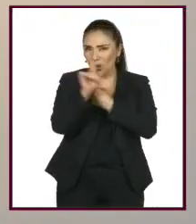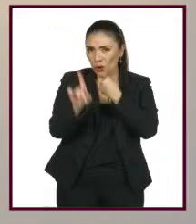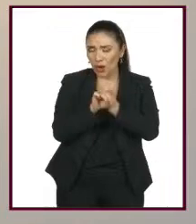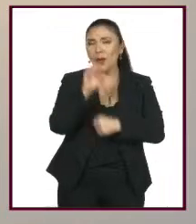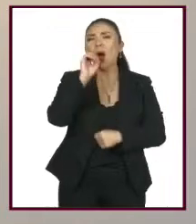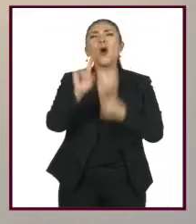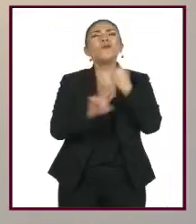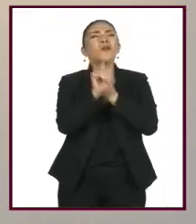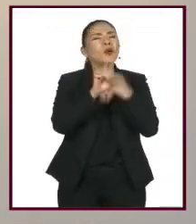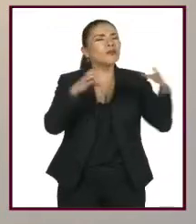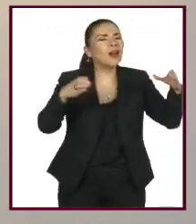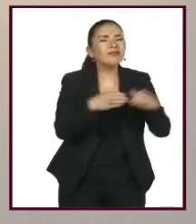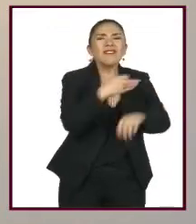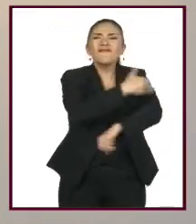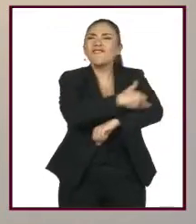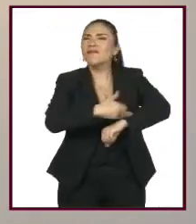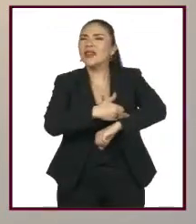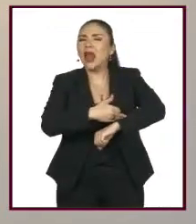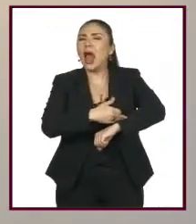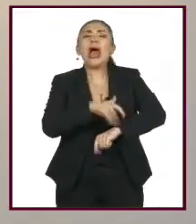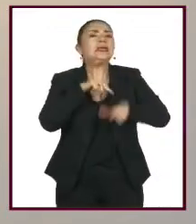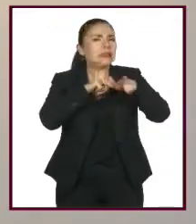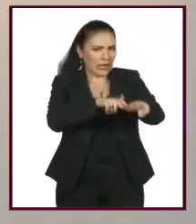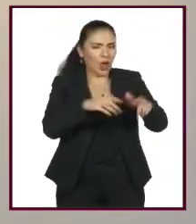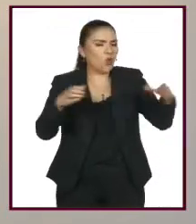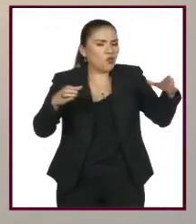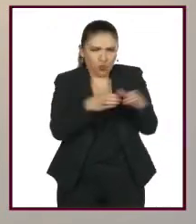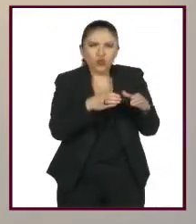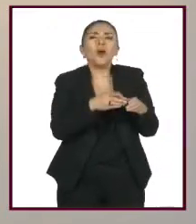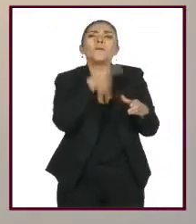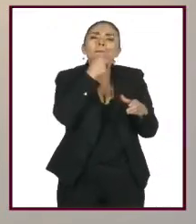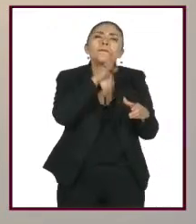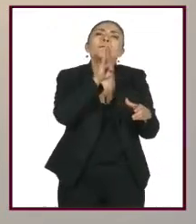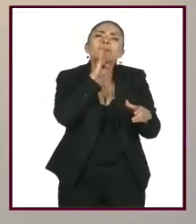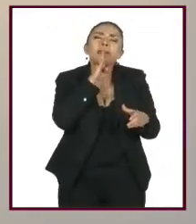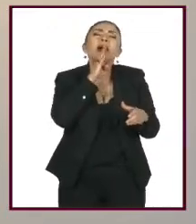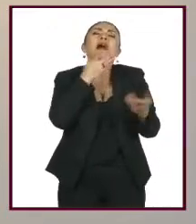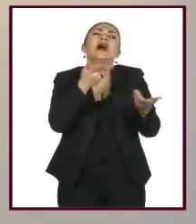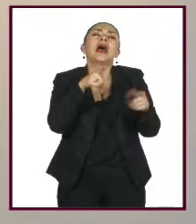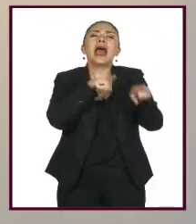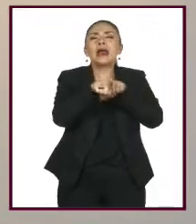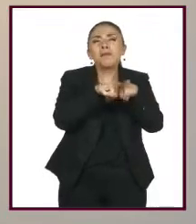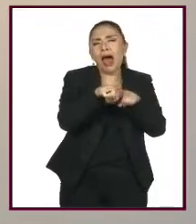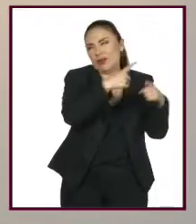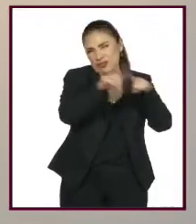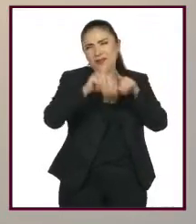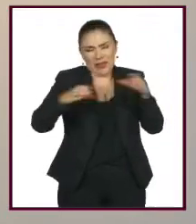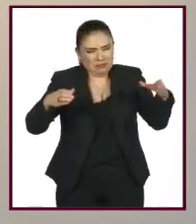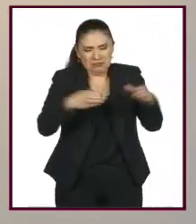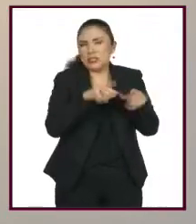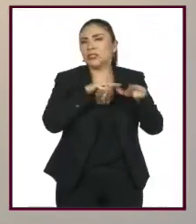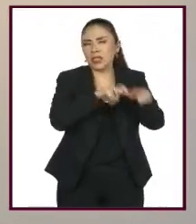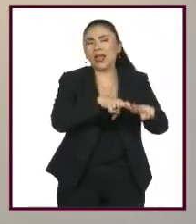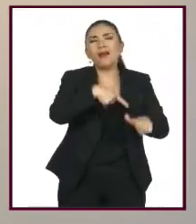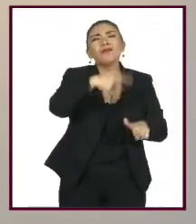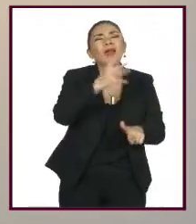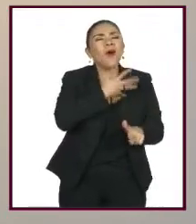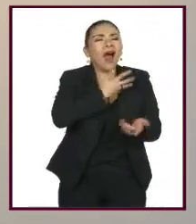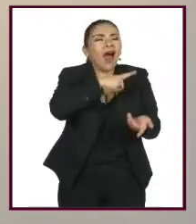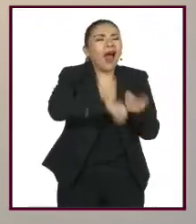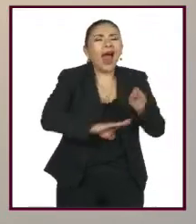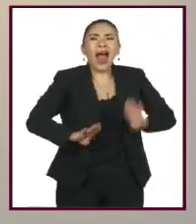conflictos intrafamiliares, aunque la familia nuclear pues esté compuesta por ambos padres y hermanos, pero hay